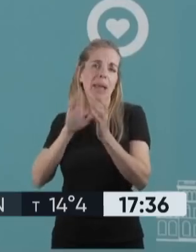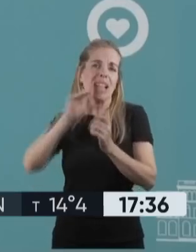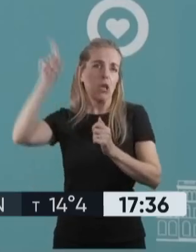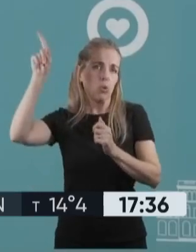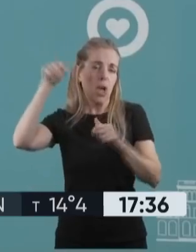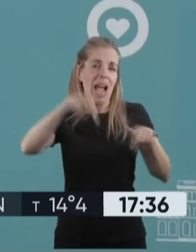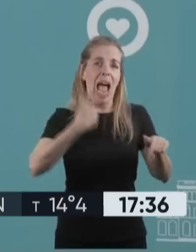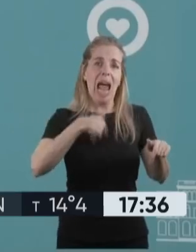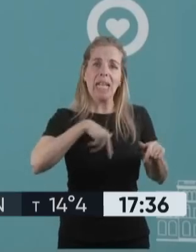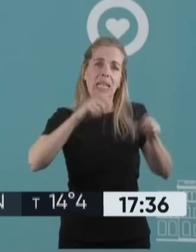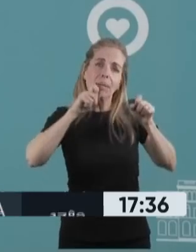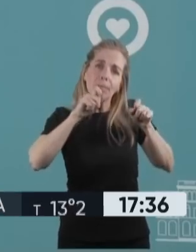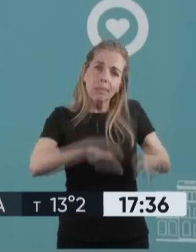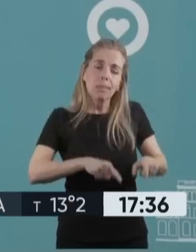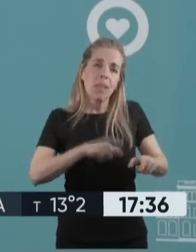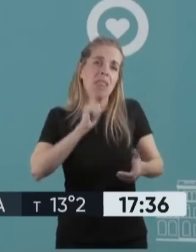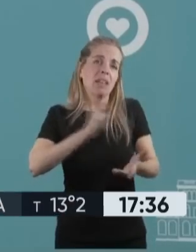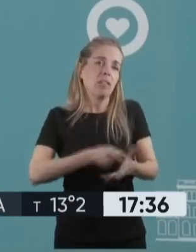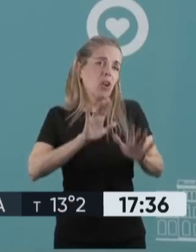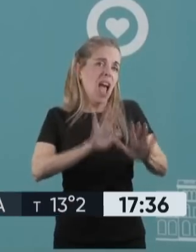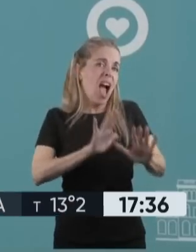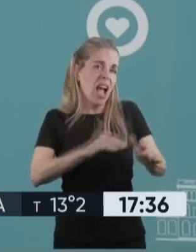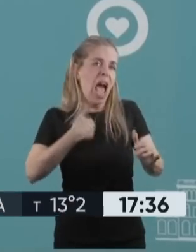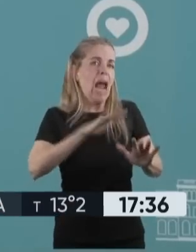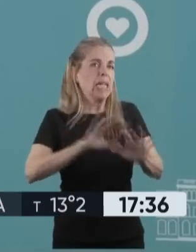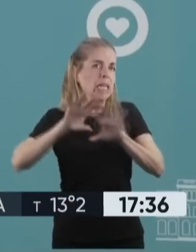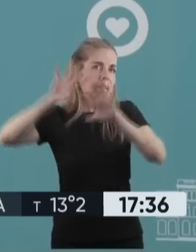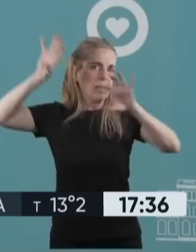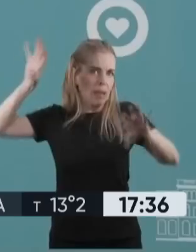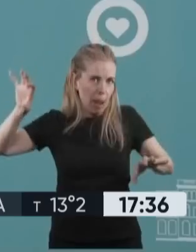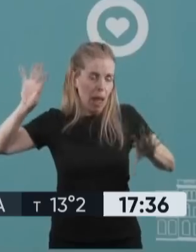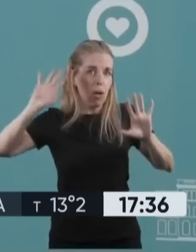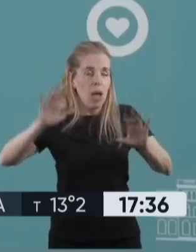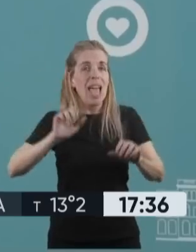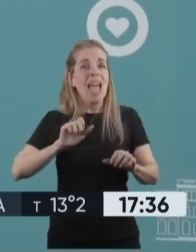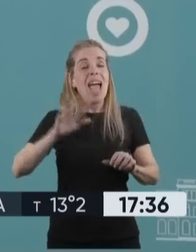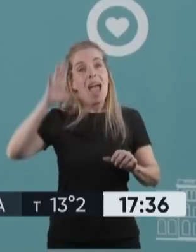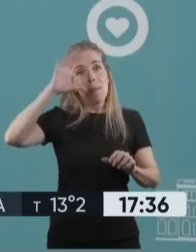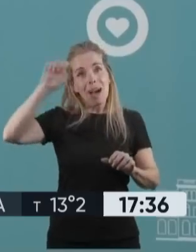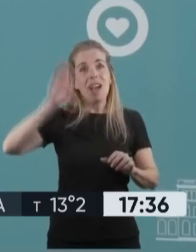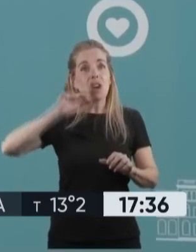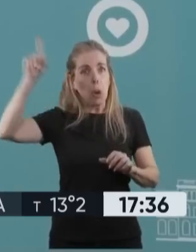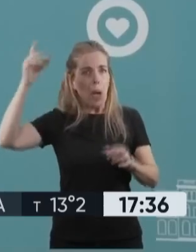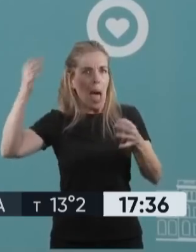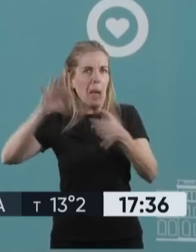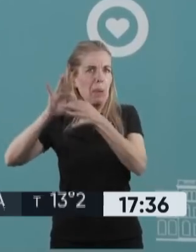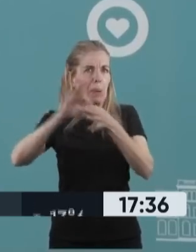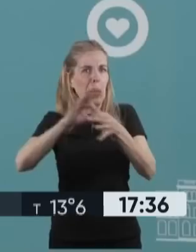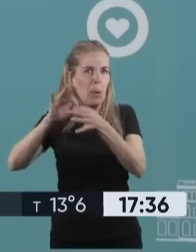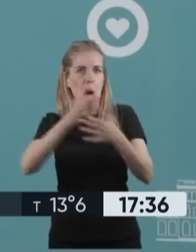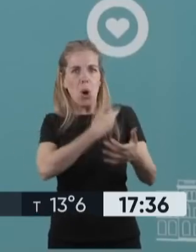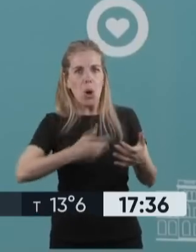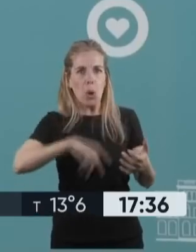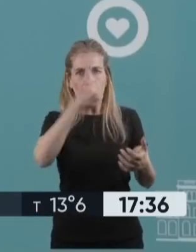decisiones en la Argentina se toman en la Argentina, y el embajador, por otra parte, tiene una excelente relación con el gobierno argentino, así que cualquier cosa que tenga